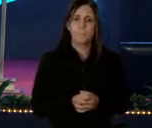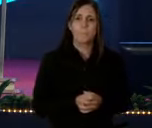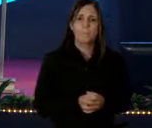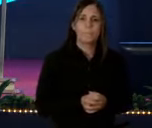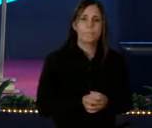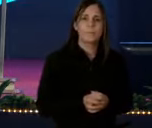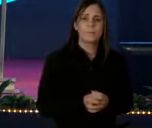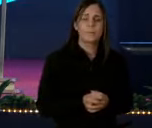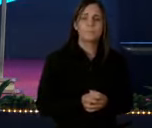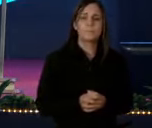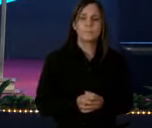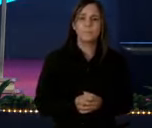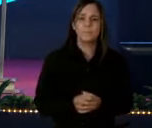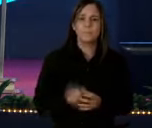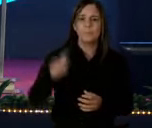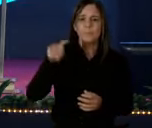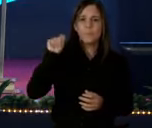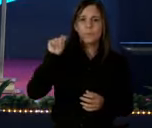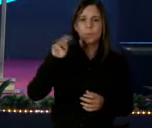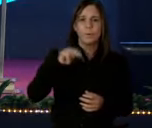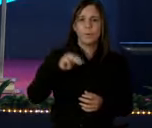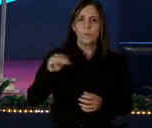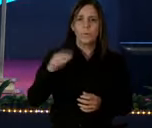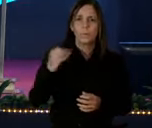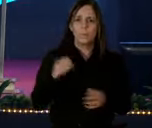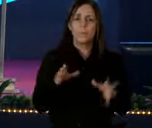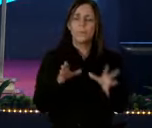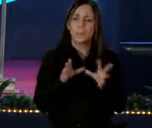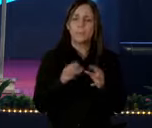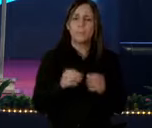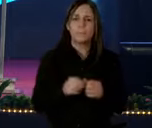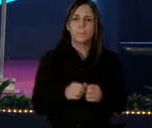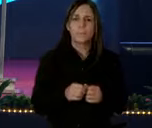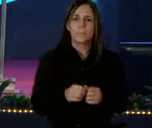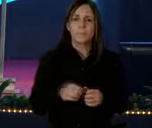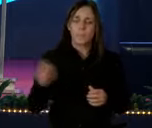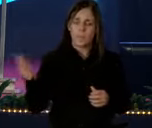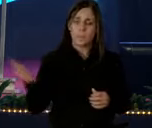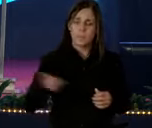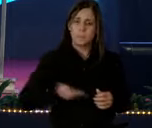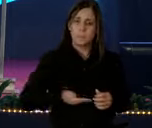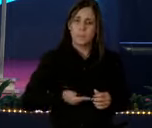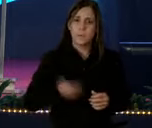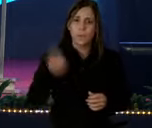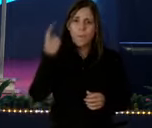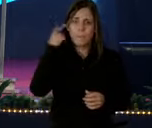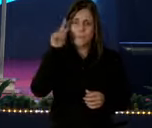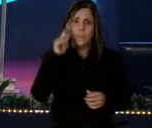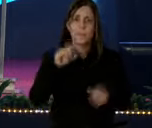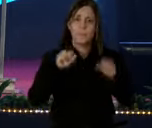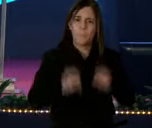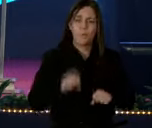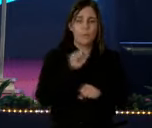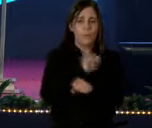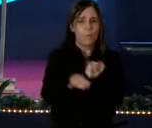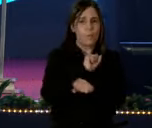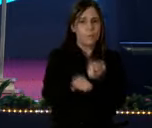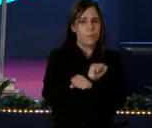Tommy, que nos hizo esta invitación para que pudiésemos trabajar en la obra del Señor y trabajar con los